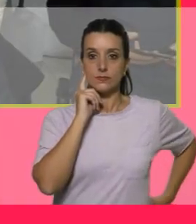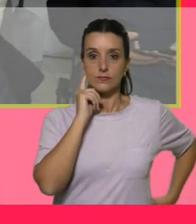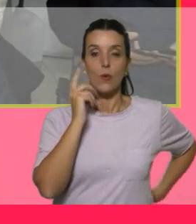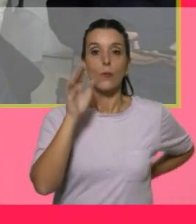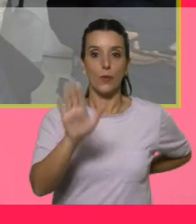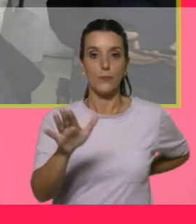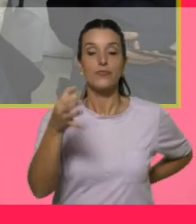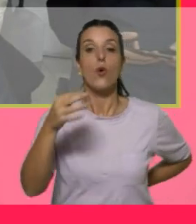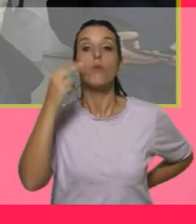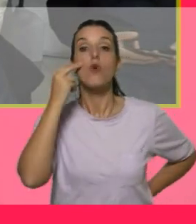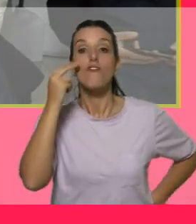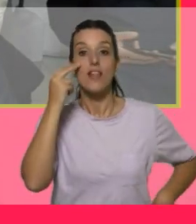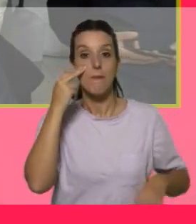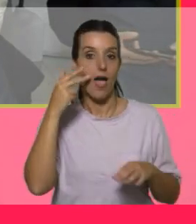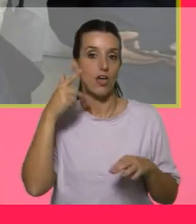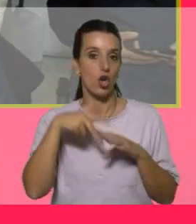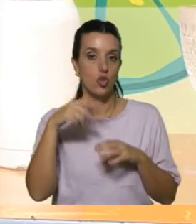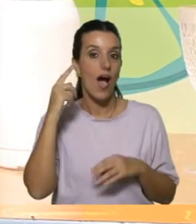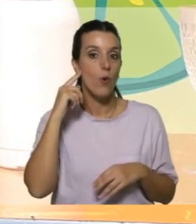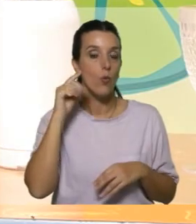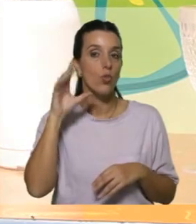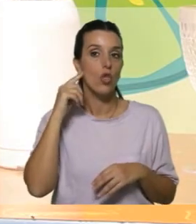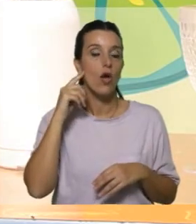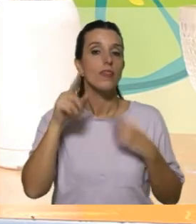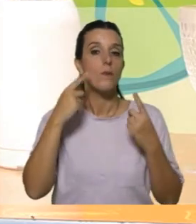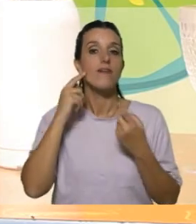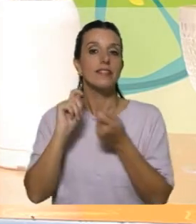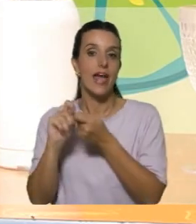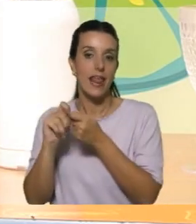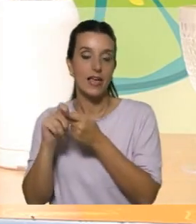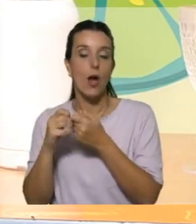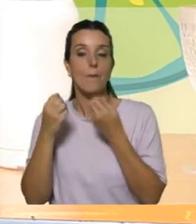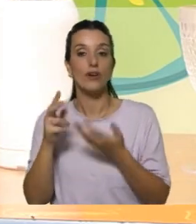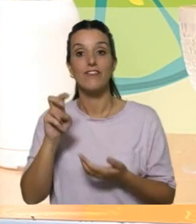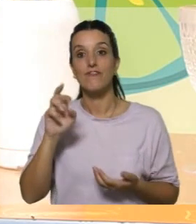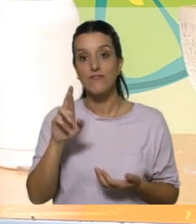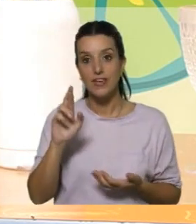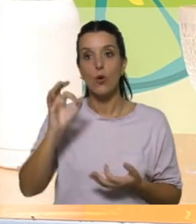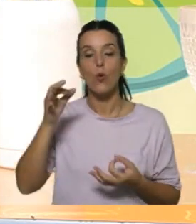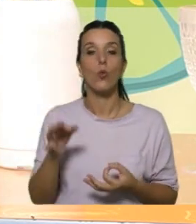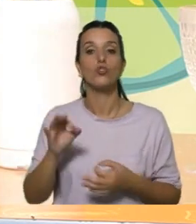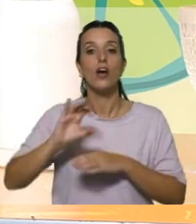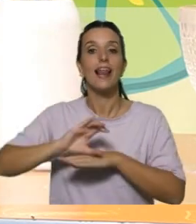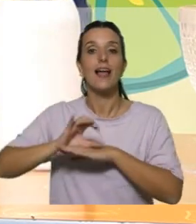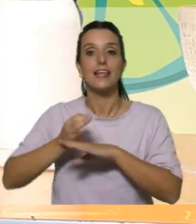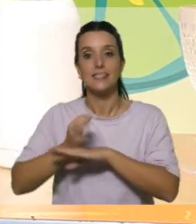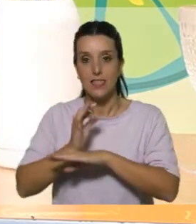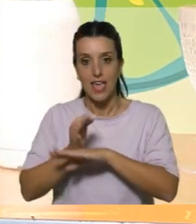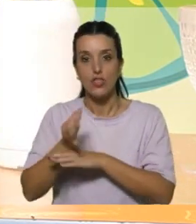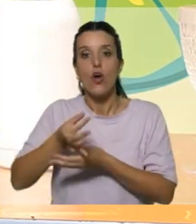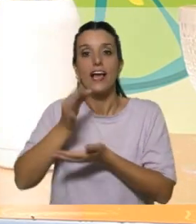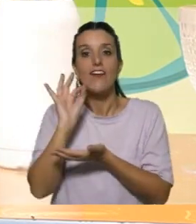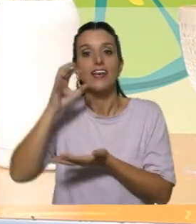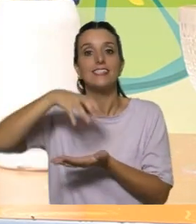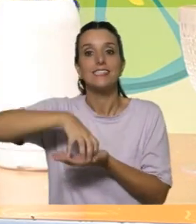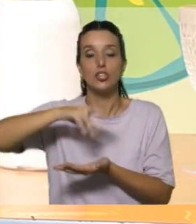Bueno, ahora tuvimos un inconveniente con el audio, pero lo vamos a tratar de reparar porque ahí estaba Birna en este encuentro en el Centro de Panaderos,